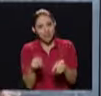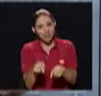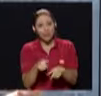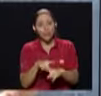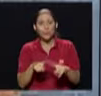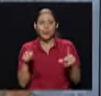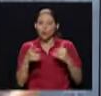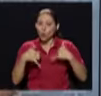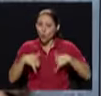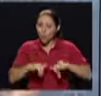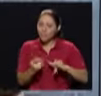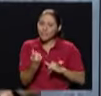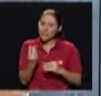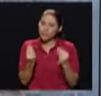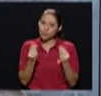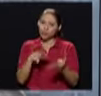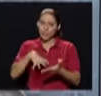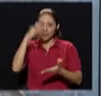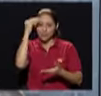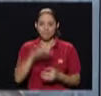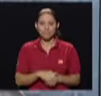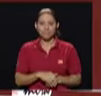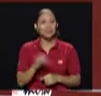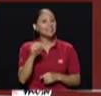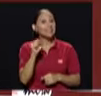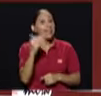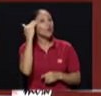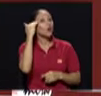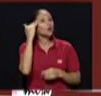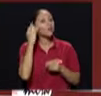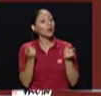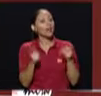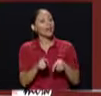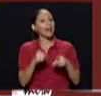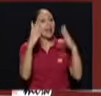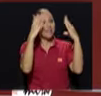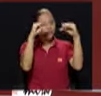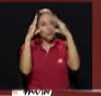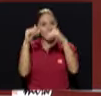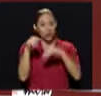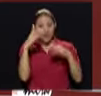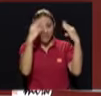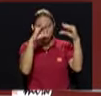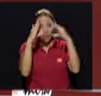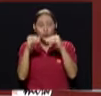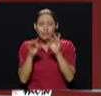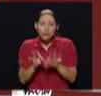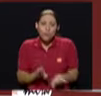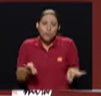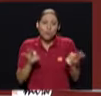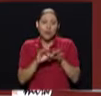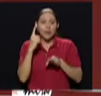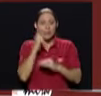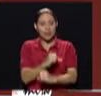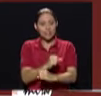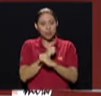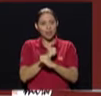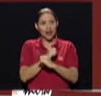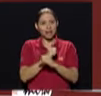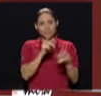pero sí, todavía nos queda mucho que aprender. Sí, el conocimiento genera información y esa información es fundamental para asegurar el